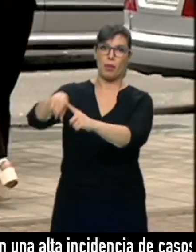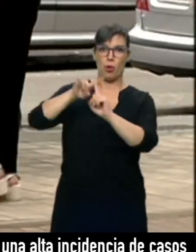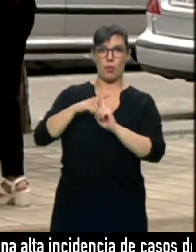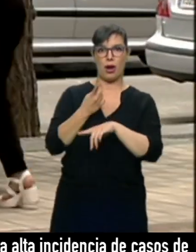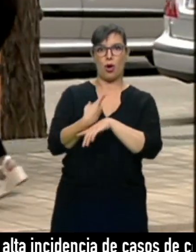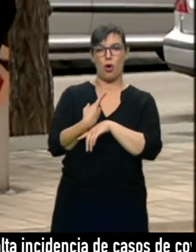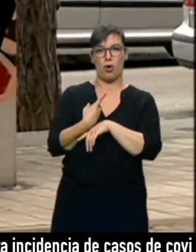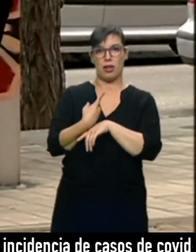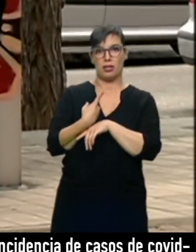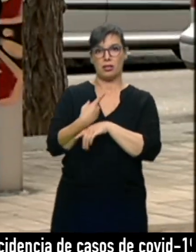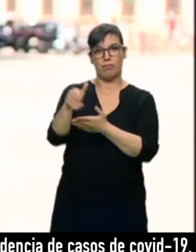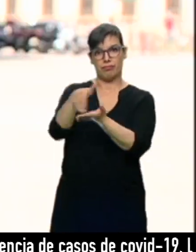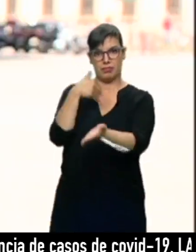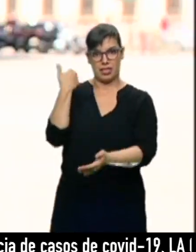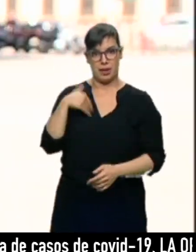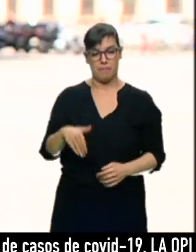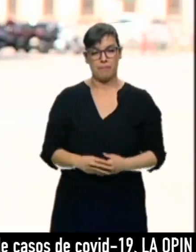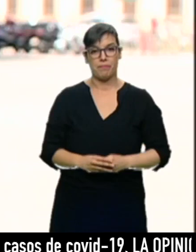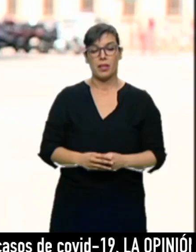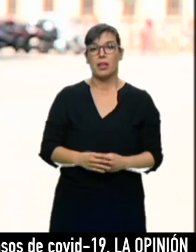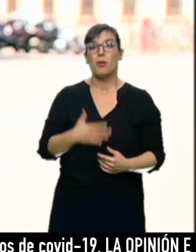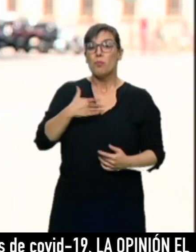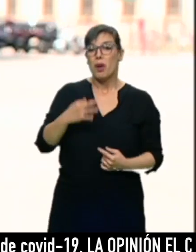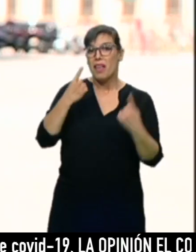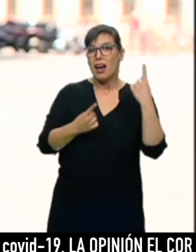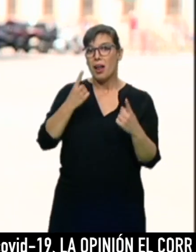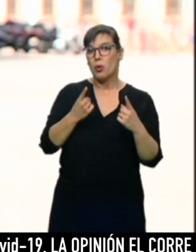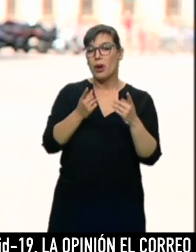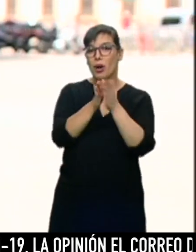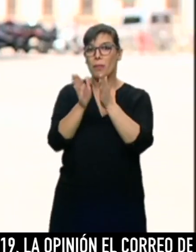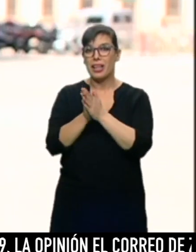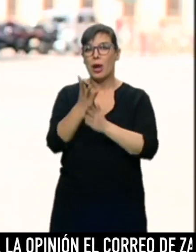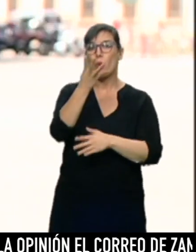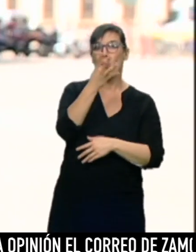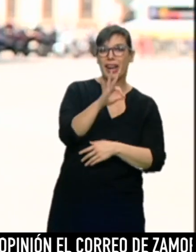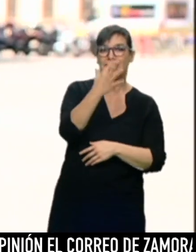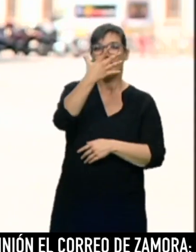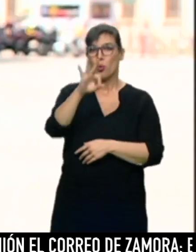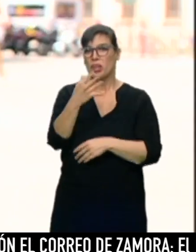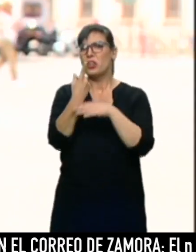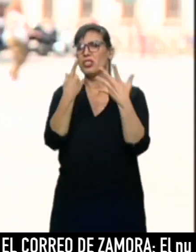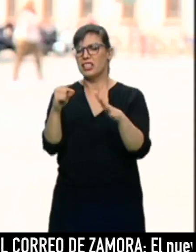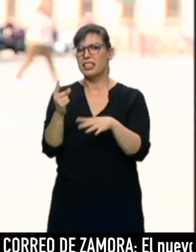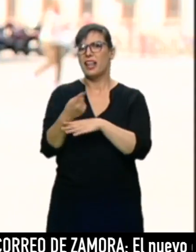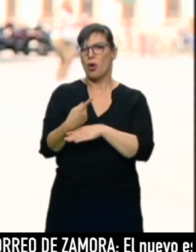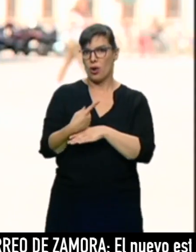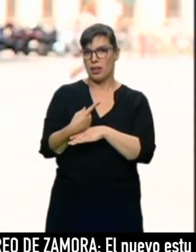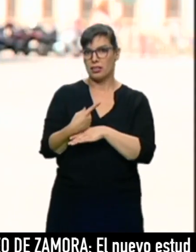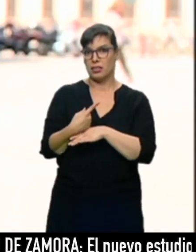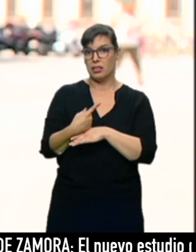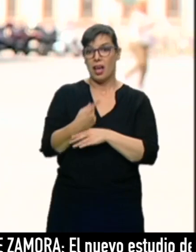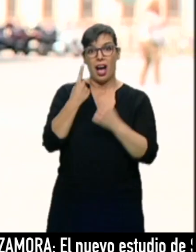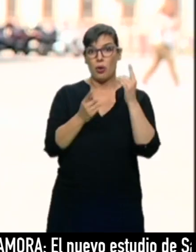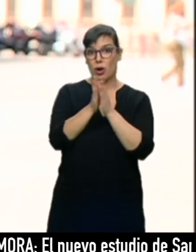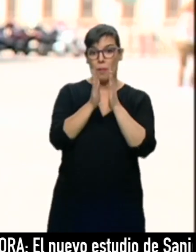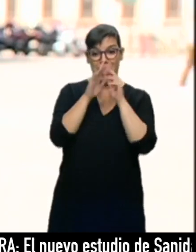no prestadas. Hay tranquilamente compañeras que tienen 40, 50 o 60 horas y hay otras compañeras que al 31 de diciembre